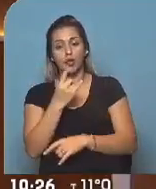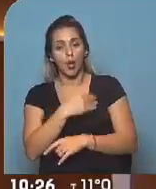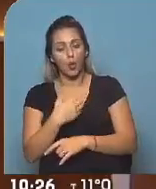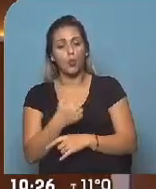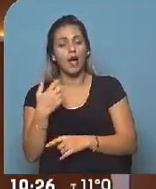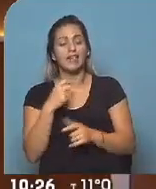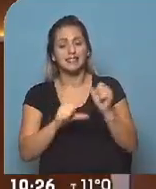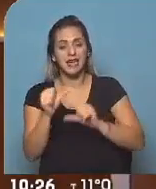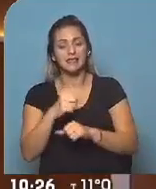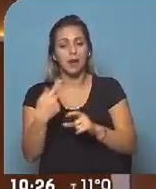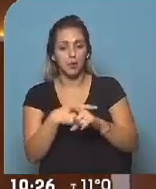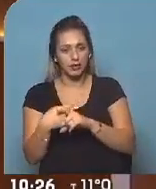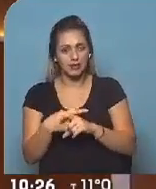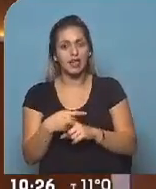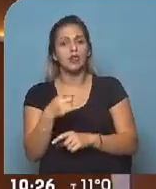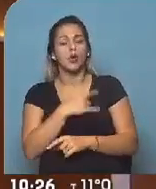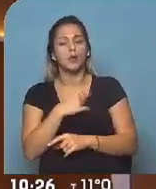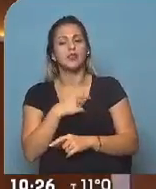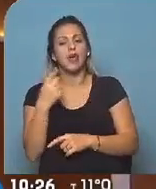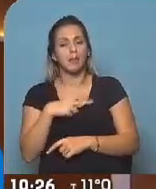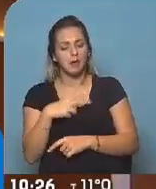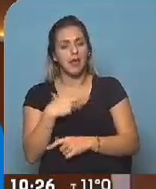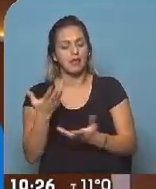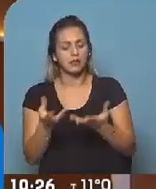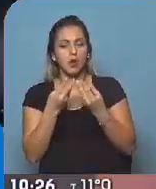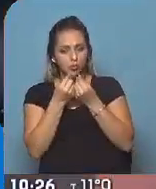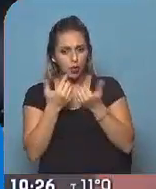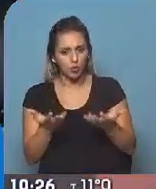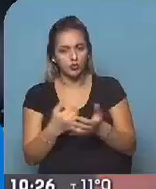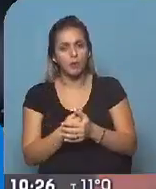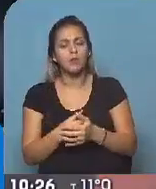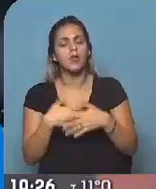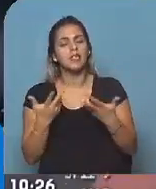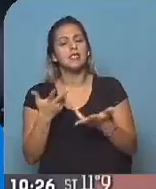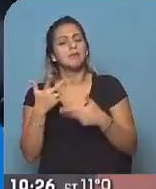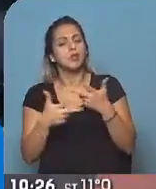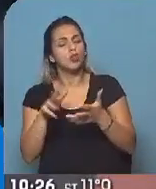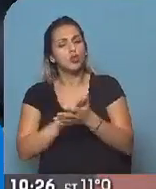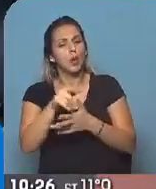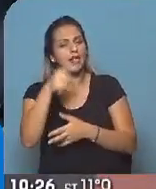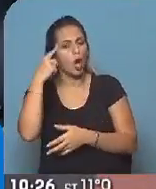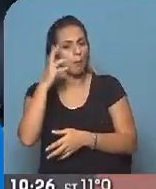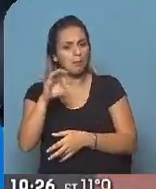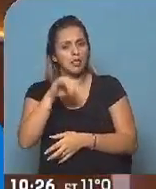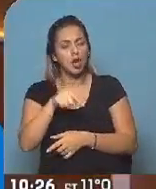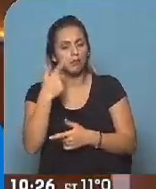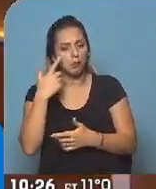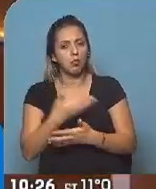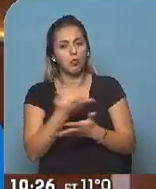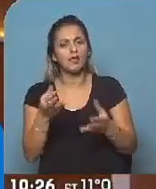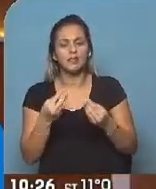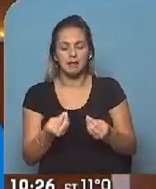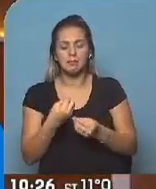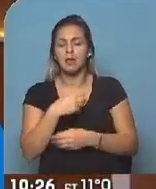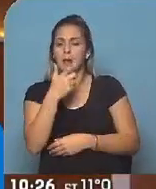universidades privadas. Gracias por estar acá, profesor. Mucho gusto. Primera opinión, primera impresión de este decreto que se ha conocido esta semana. Me